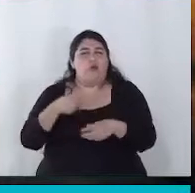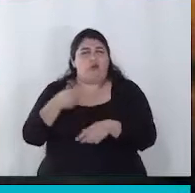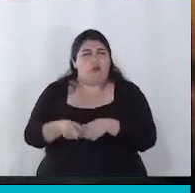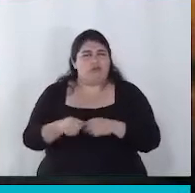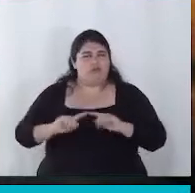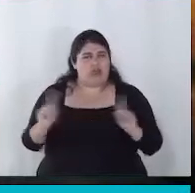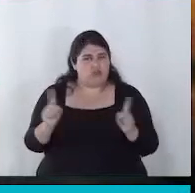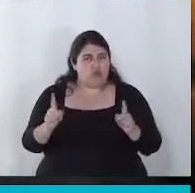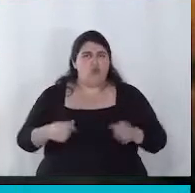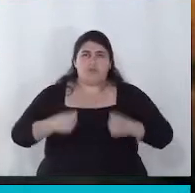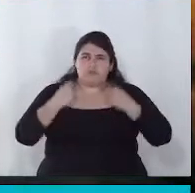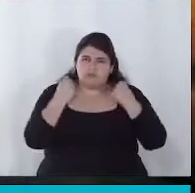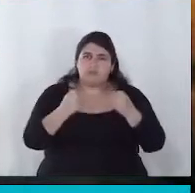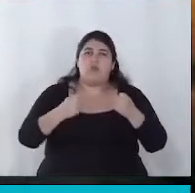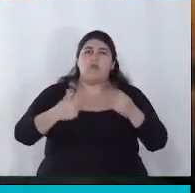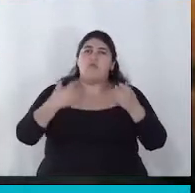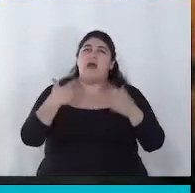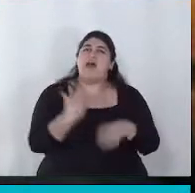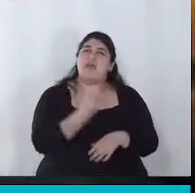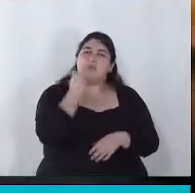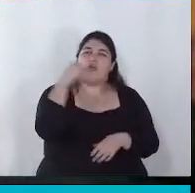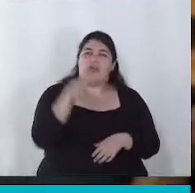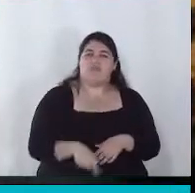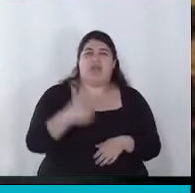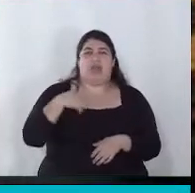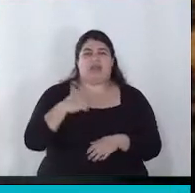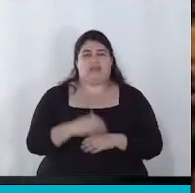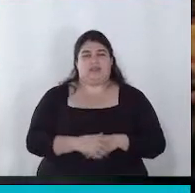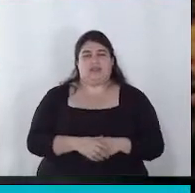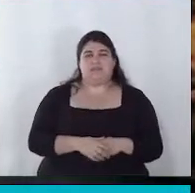contra el verdadero poder de la argentina muchas gracias